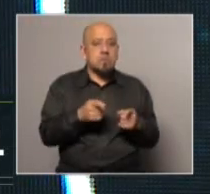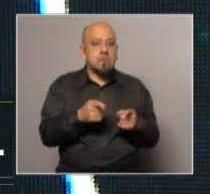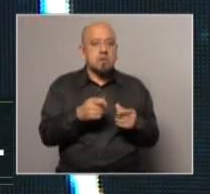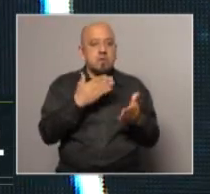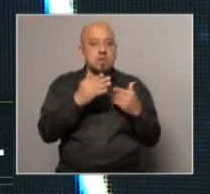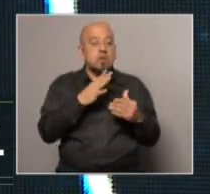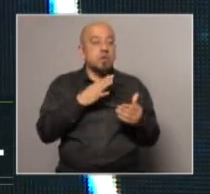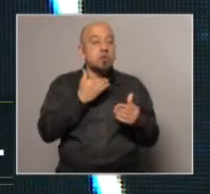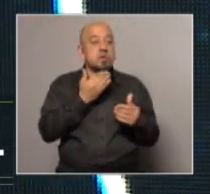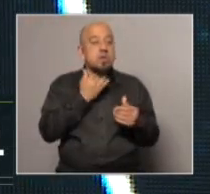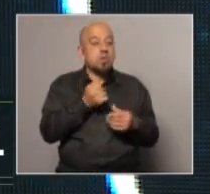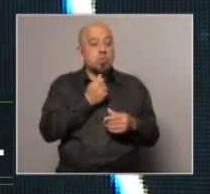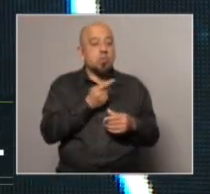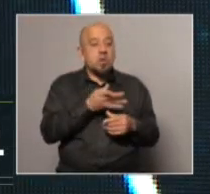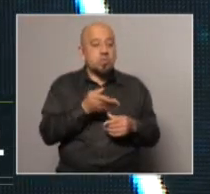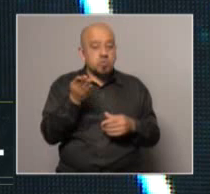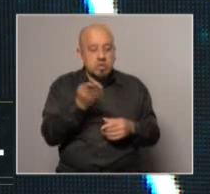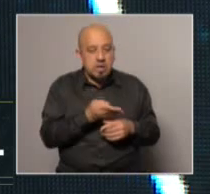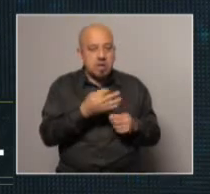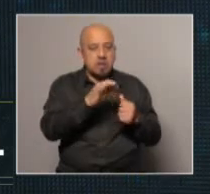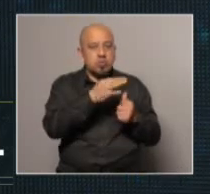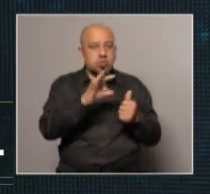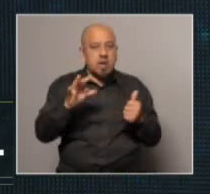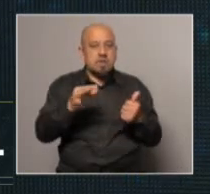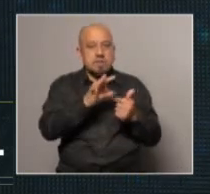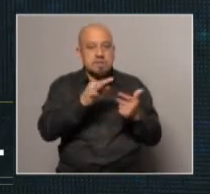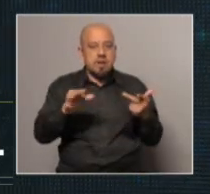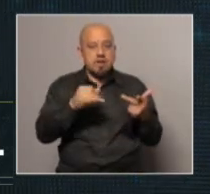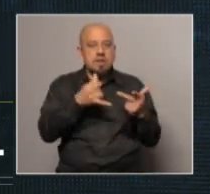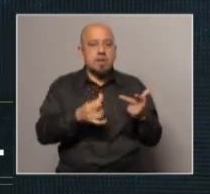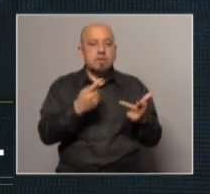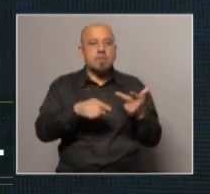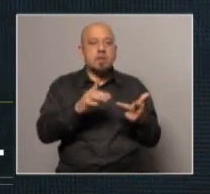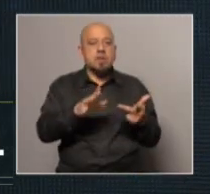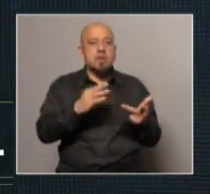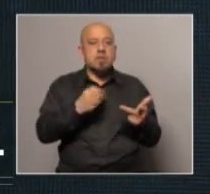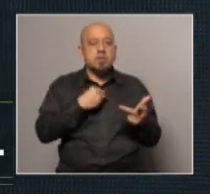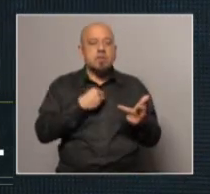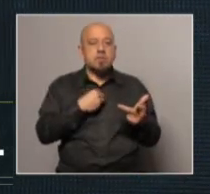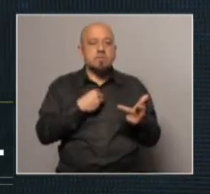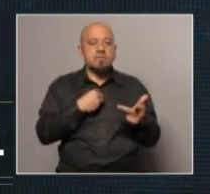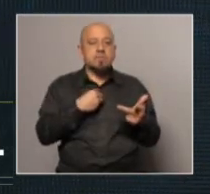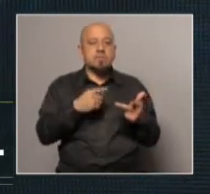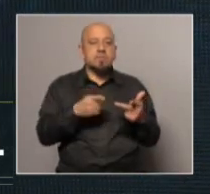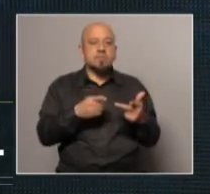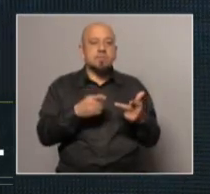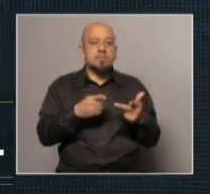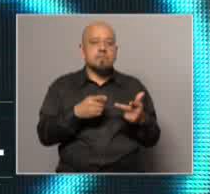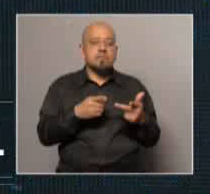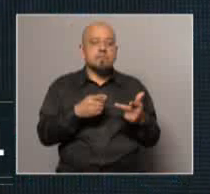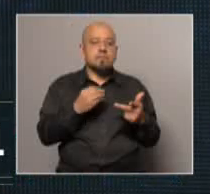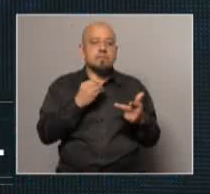hablaban hoy, de no saber exactamente qué se le está administrando a la persona, pero también lo hacen con una gran confianza. Y es la confianza